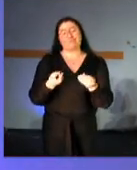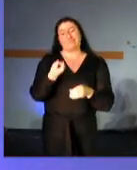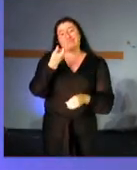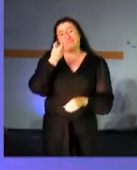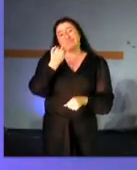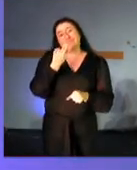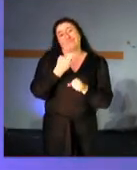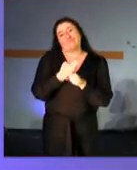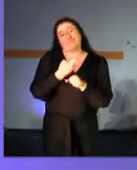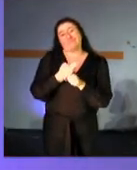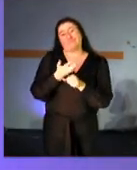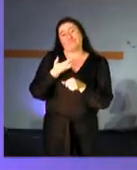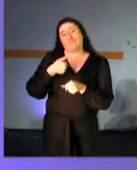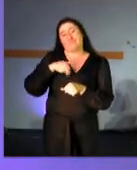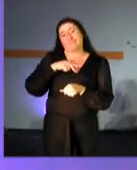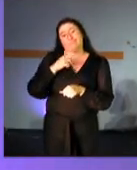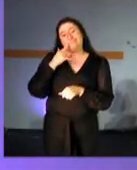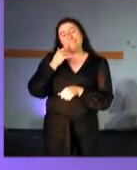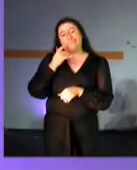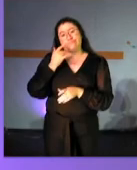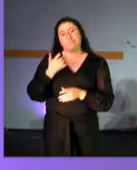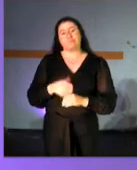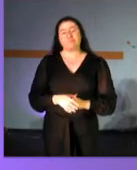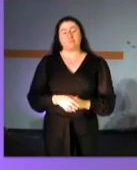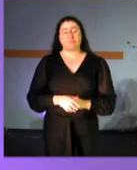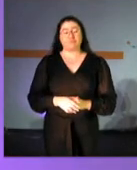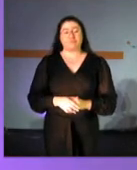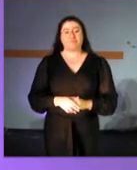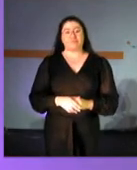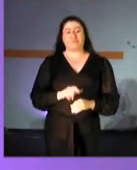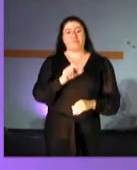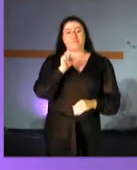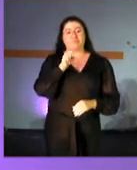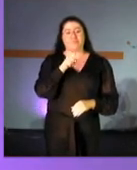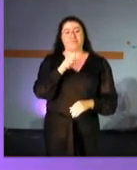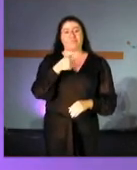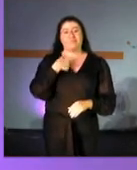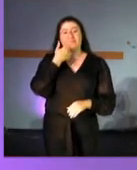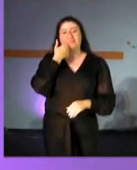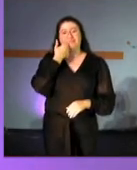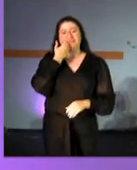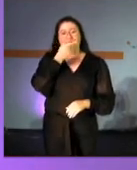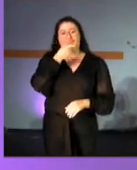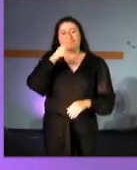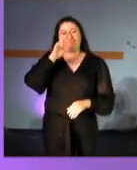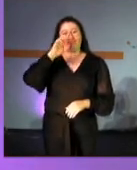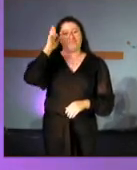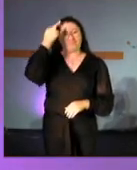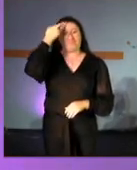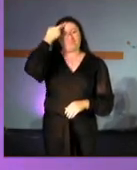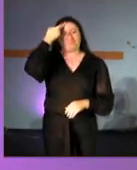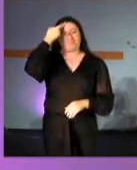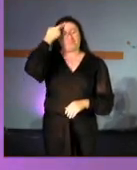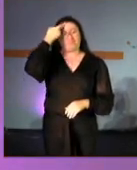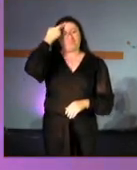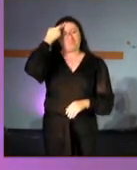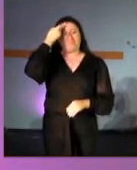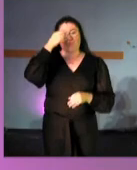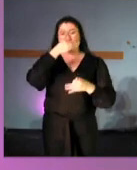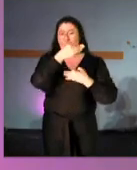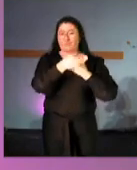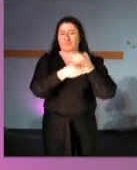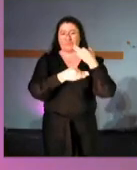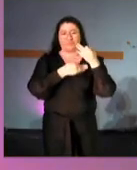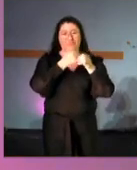Y finalmente, quiero recordar que todos estos textos